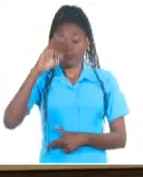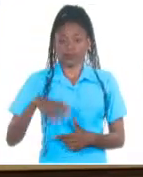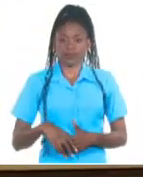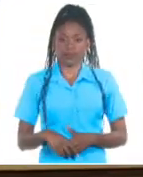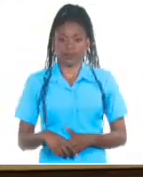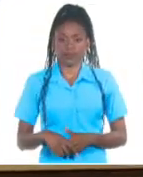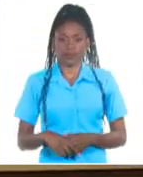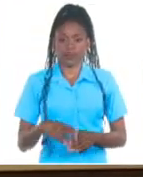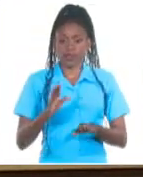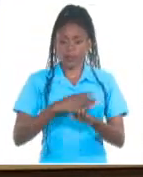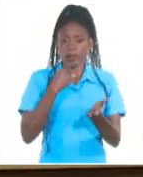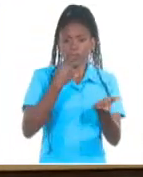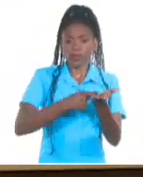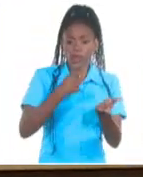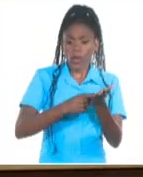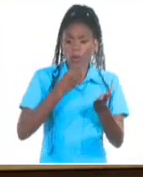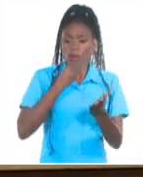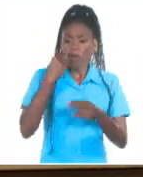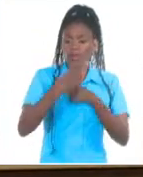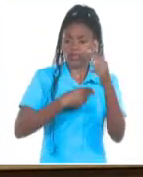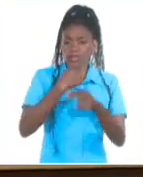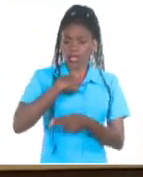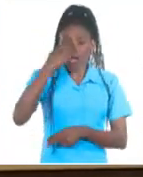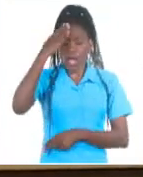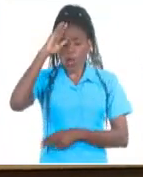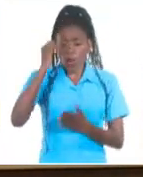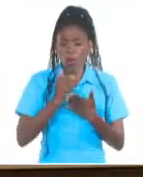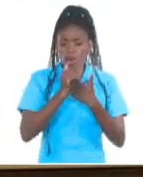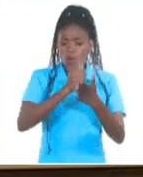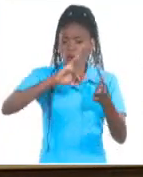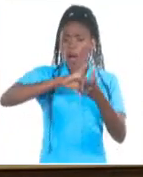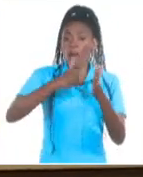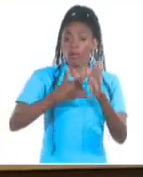mediante la inversión que pueda realizar en nuestro país y también mediante los proyectos